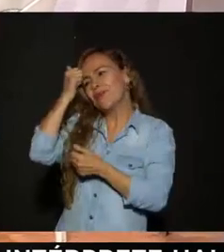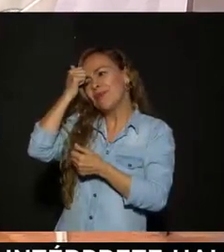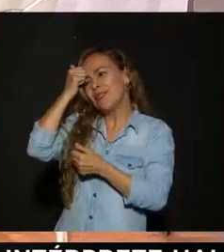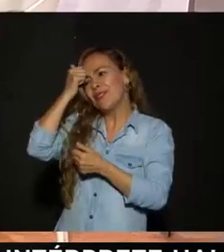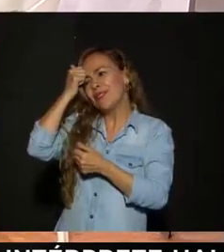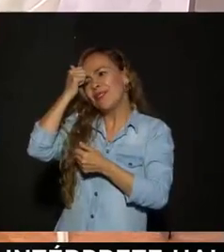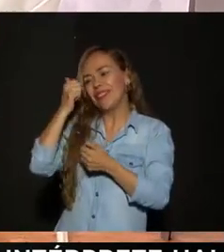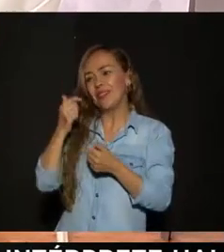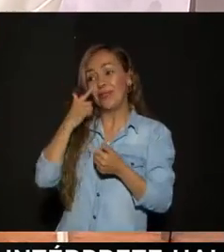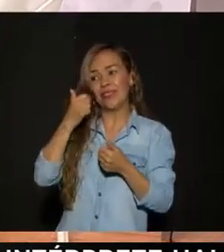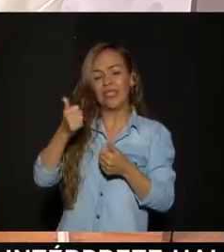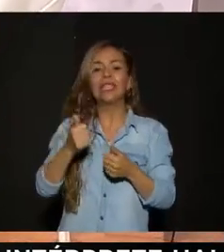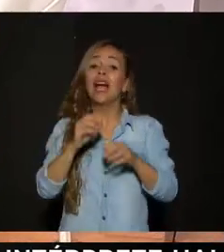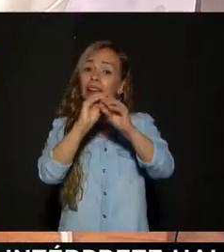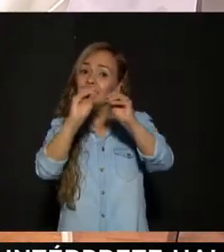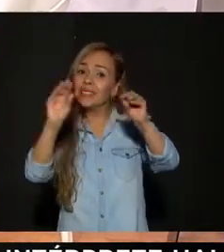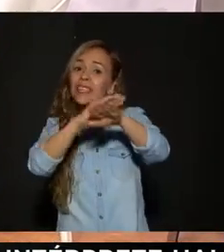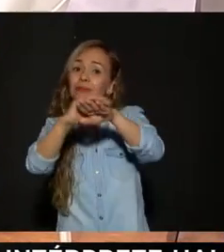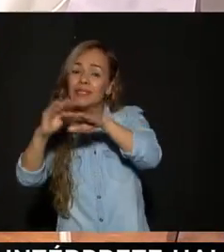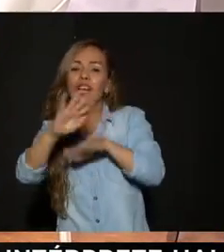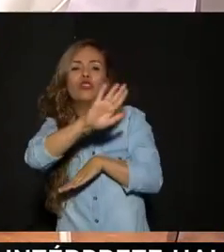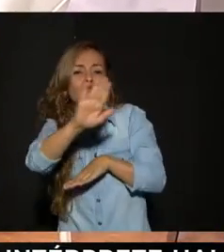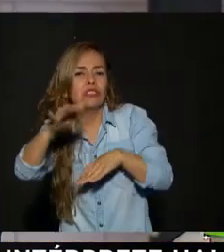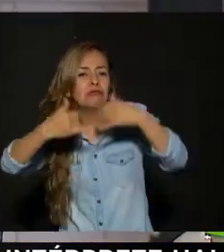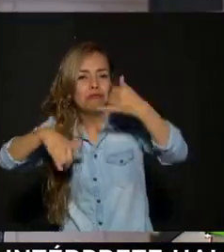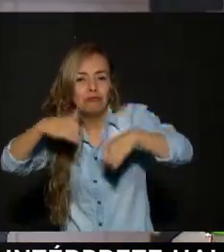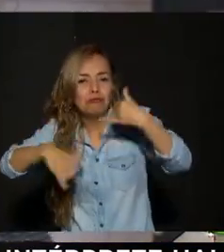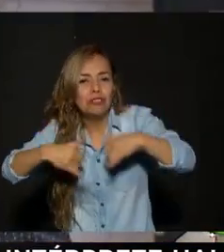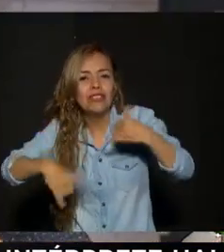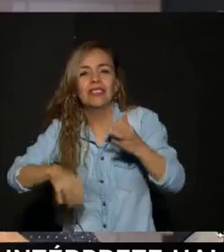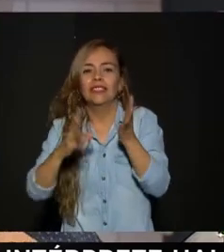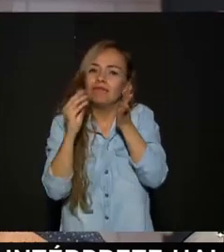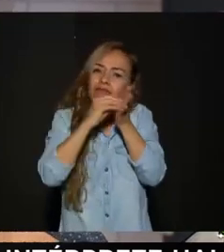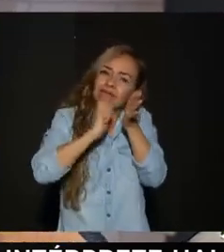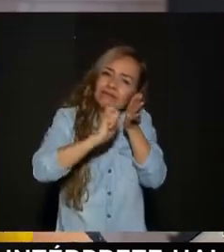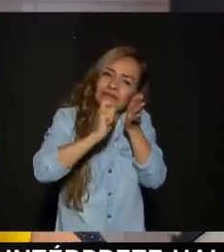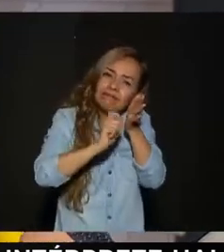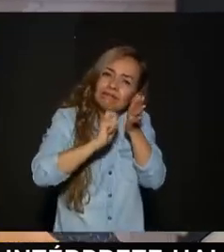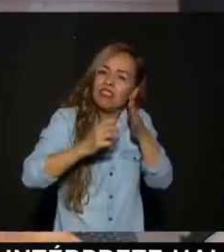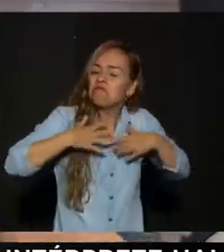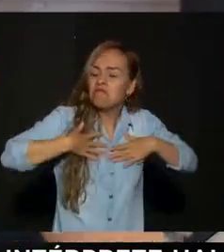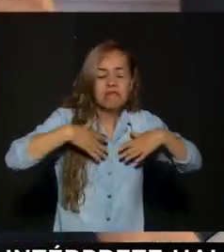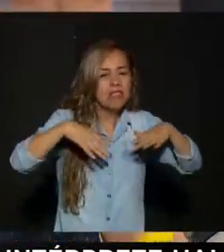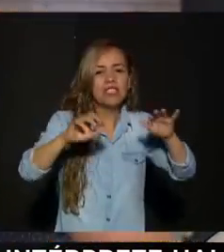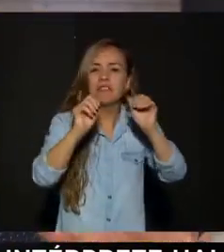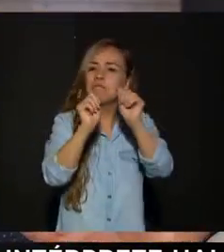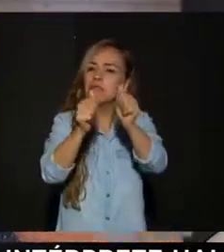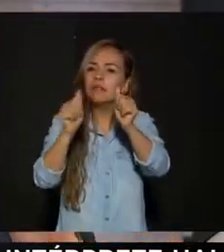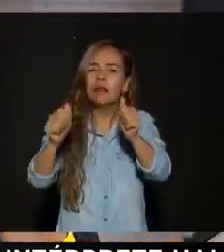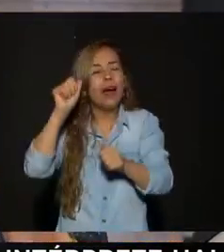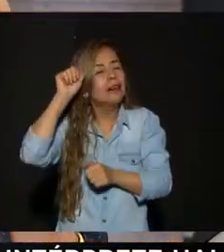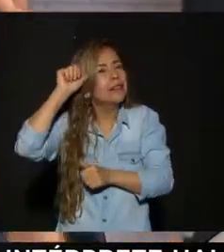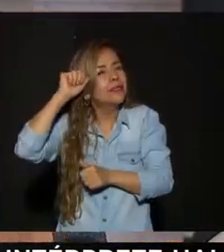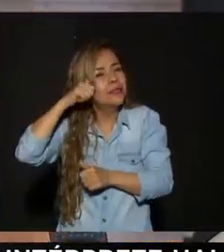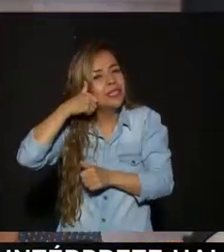Exacto, entonces la recordamos, la invitación en las casas, jueguen, escriban, recuerden, escriban como puedan, recuerden duraciones como